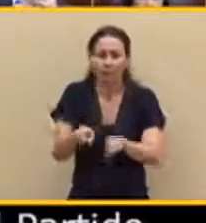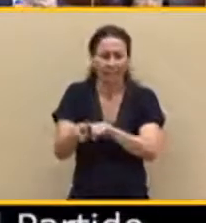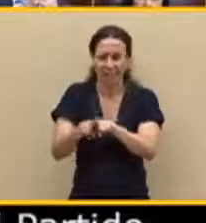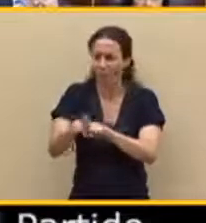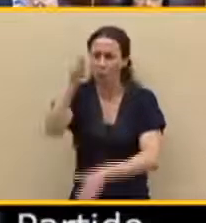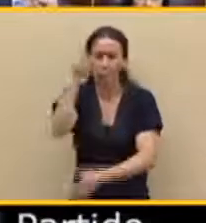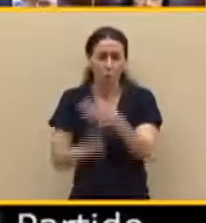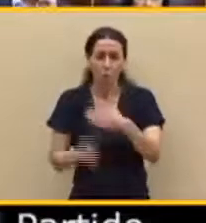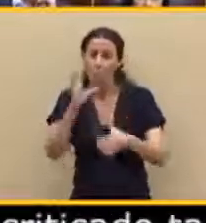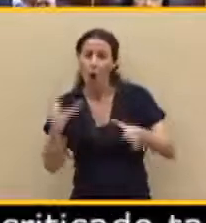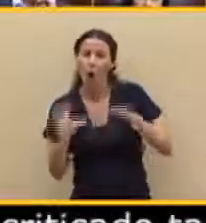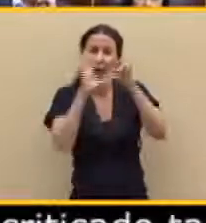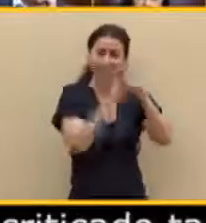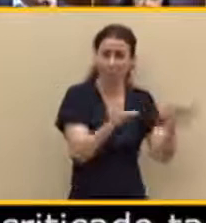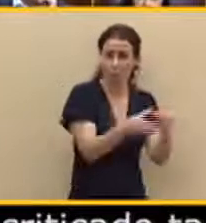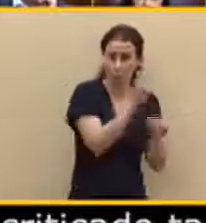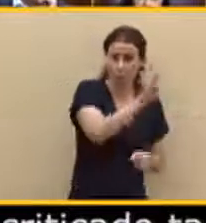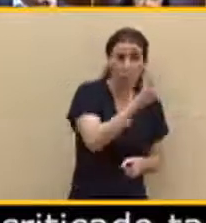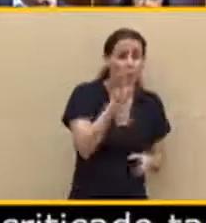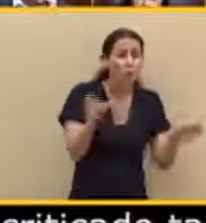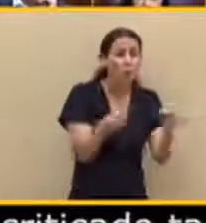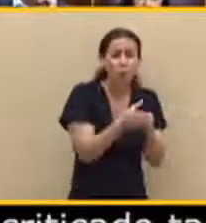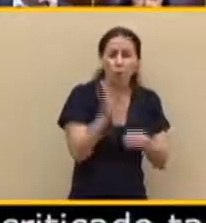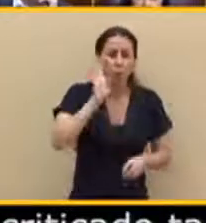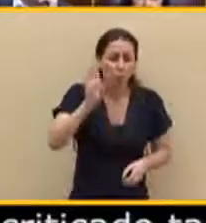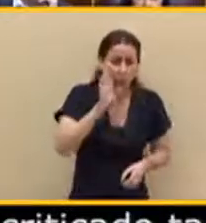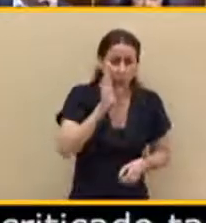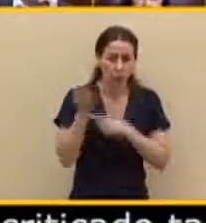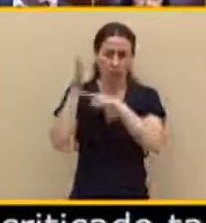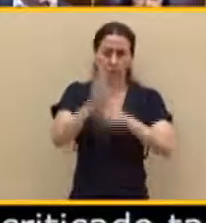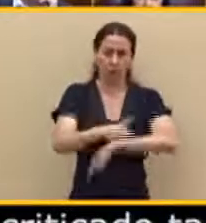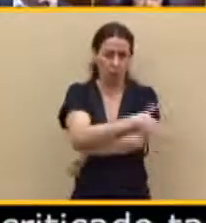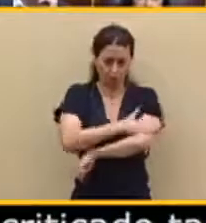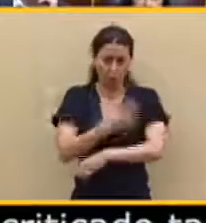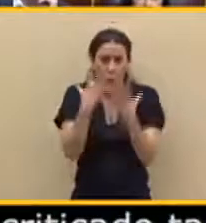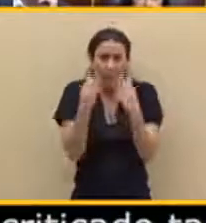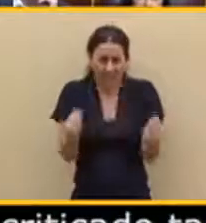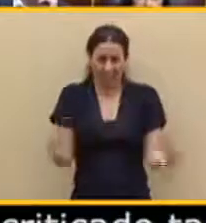aliarse para que este partido corrupto esté al frente del Gobierno? ¿Lo entienden ahora mejor, señorías?